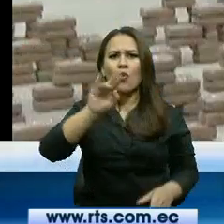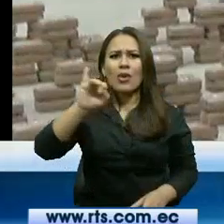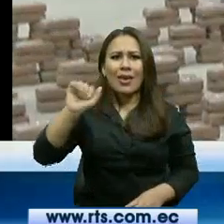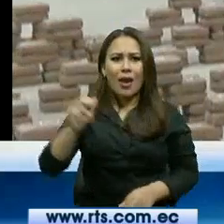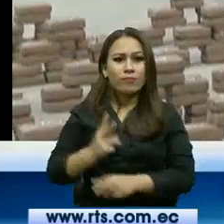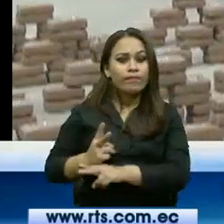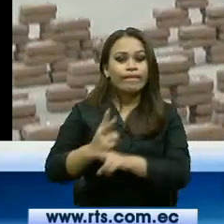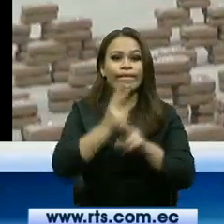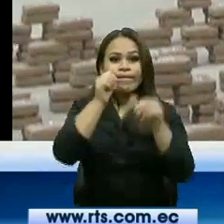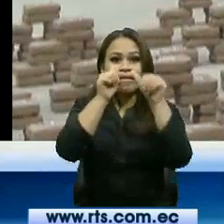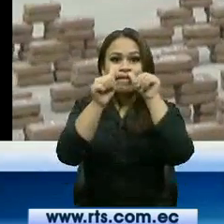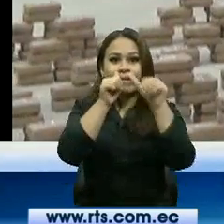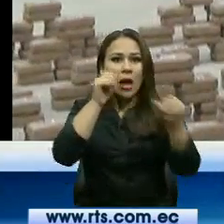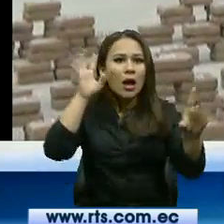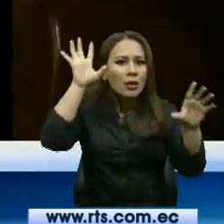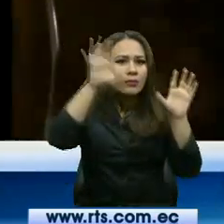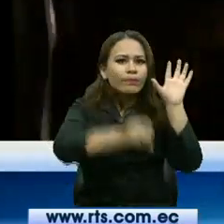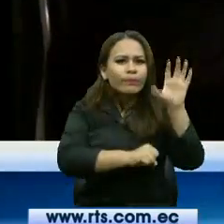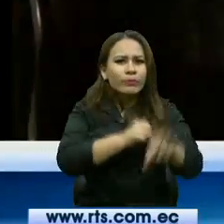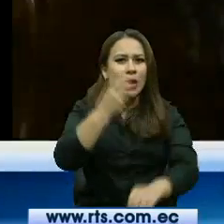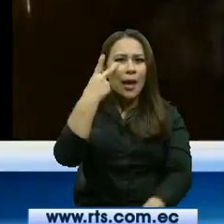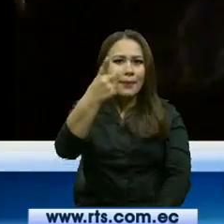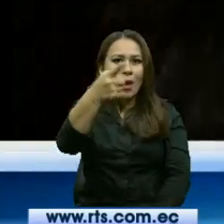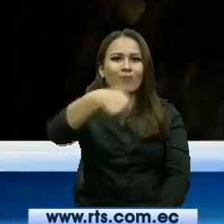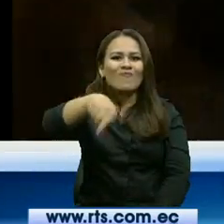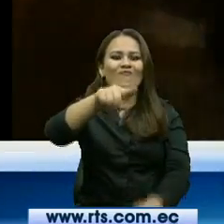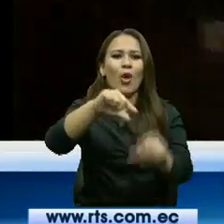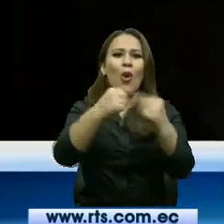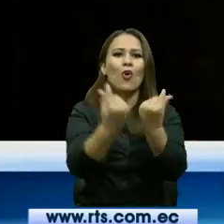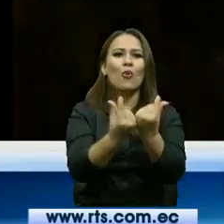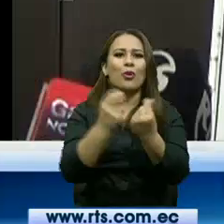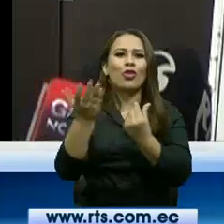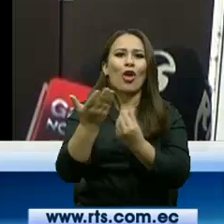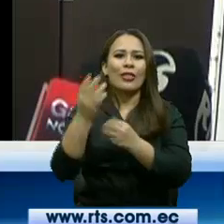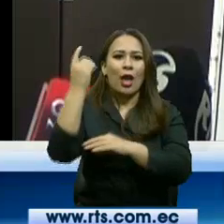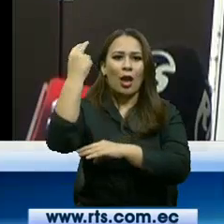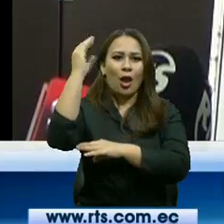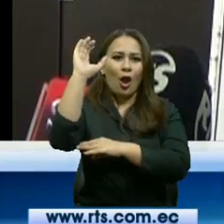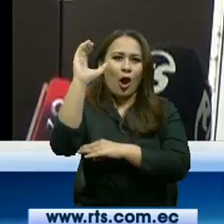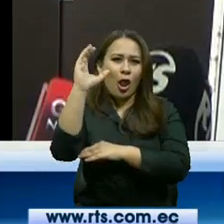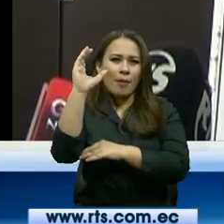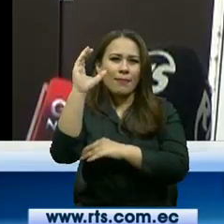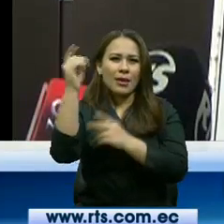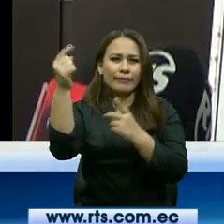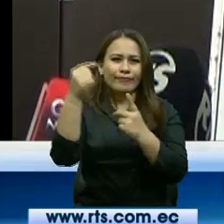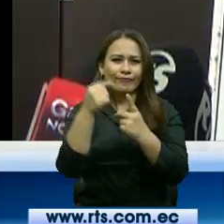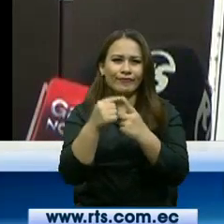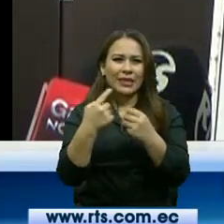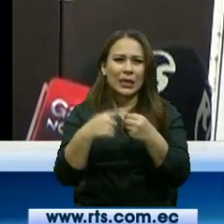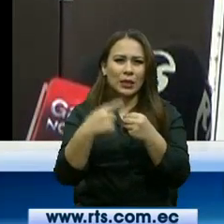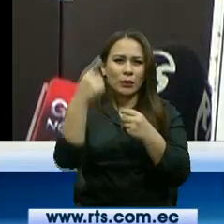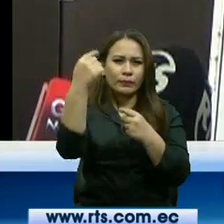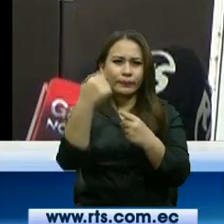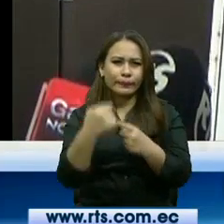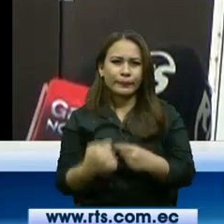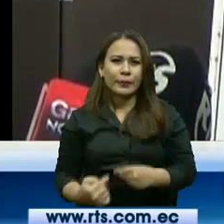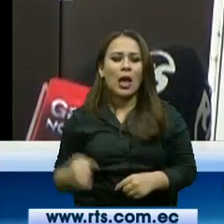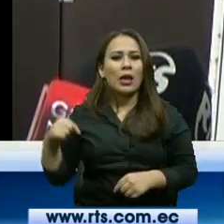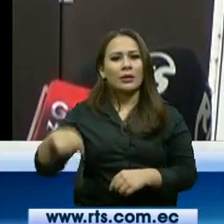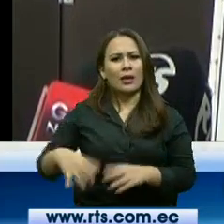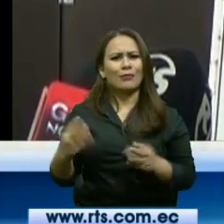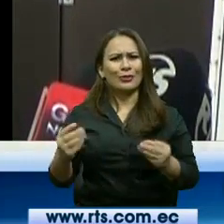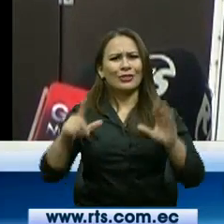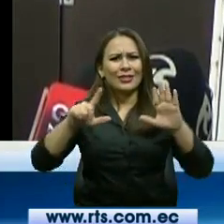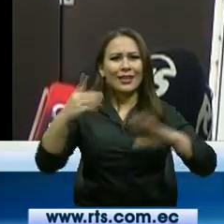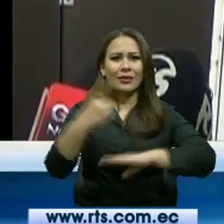organización narcodelictiva que ingresó la droga al país desde la frontera norte. Por más de 7 días, nuestros